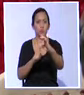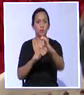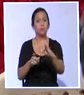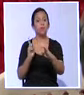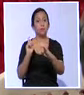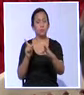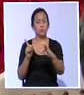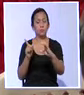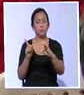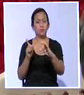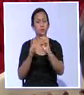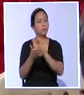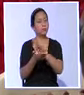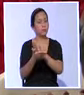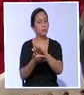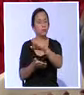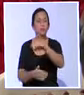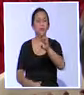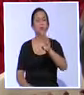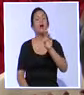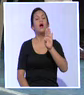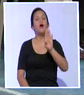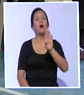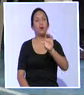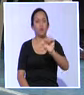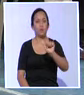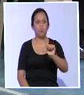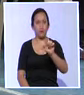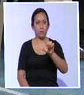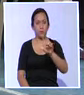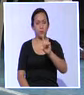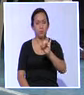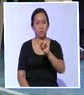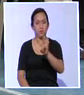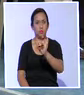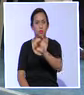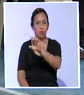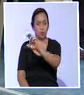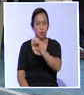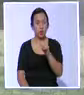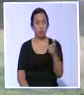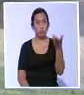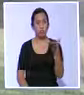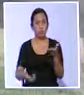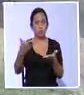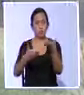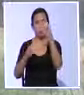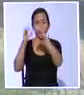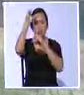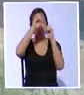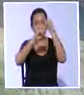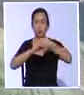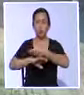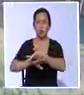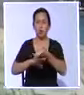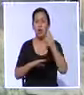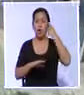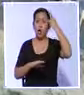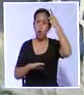unidad educativa bernardo valdivieso la mesa recogió los aportes de docentes estudiantes padres de familia y autoridades de la provincia